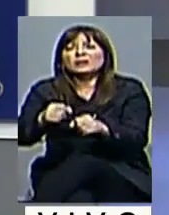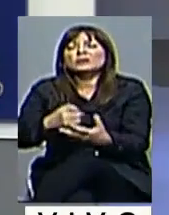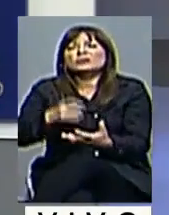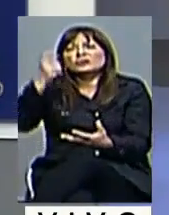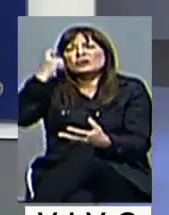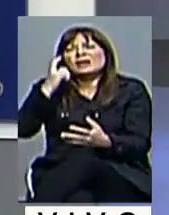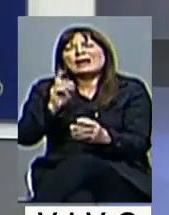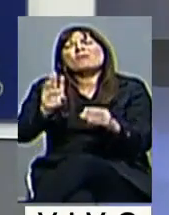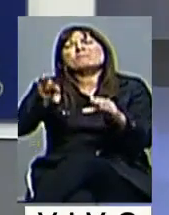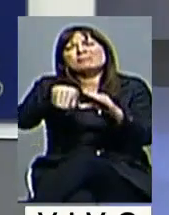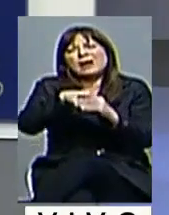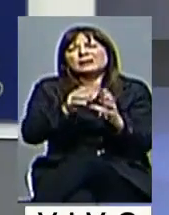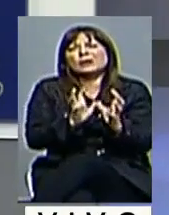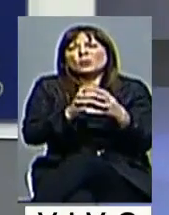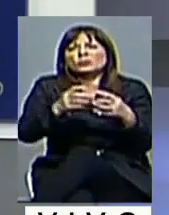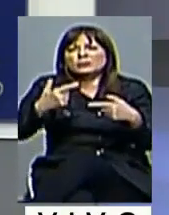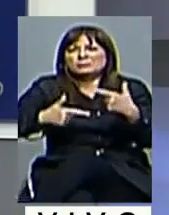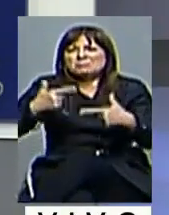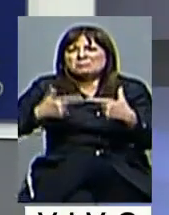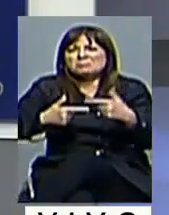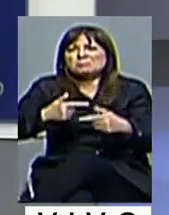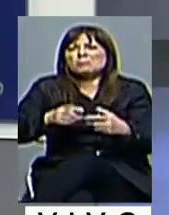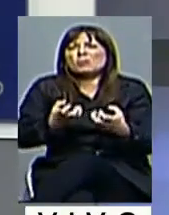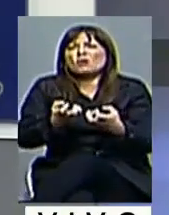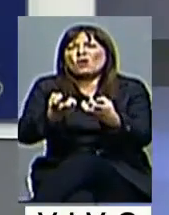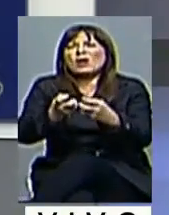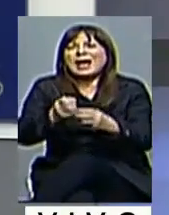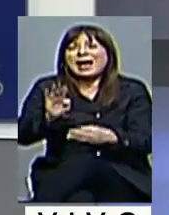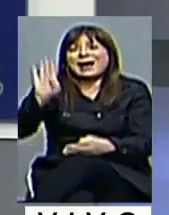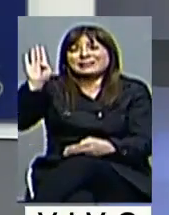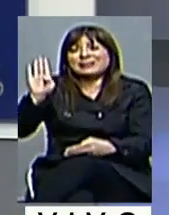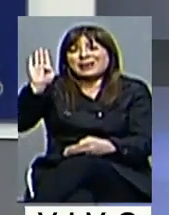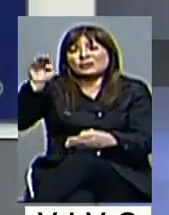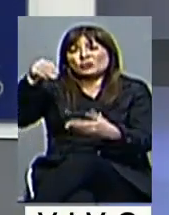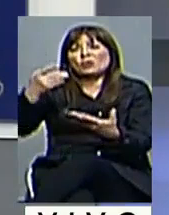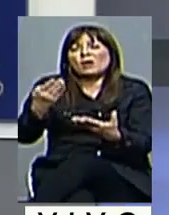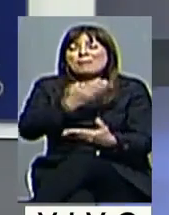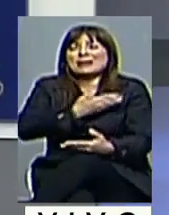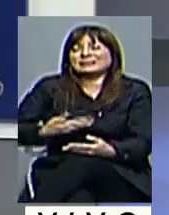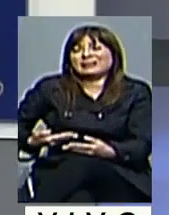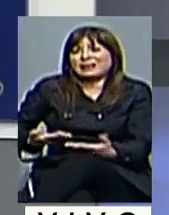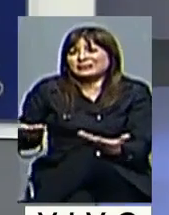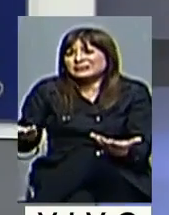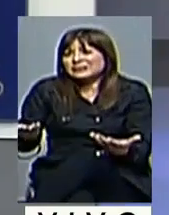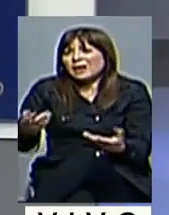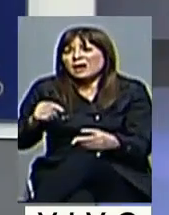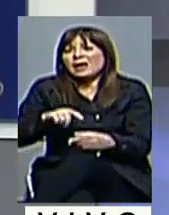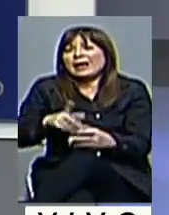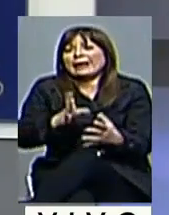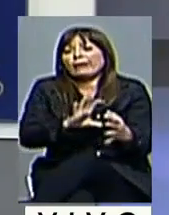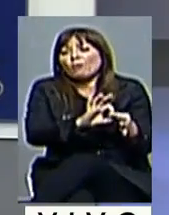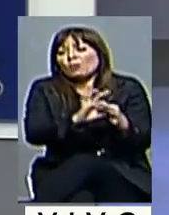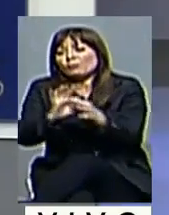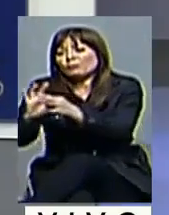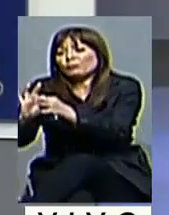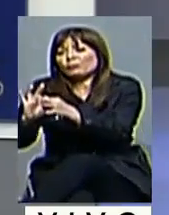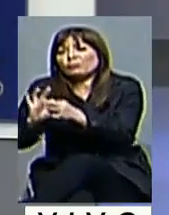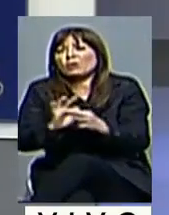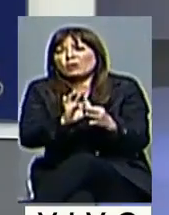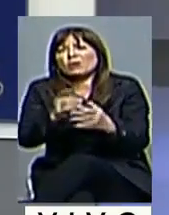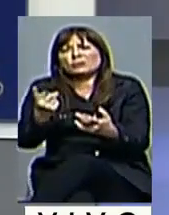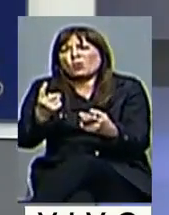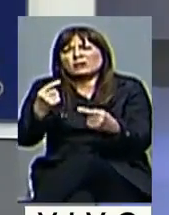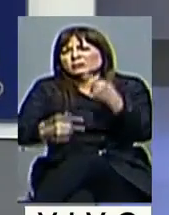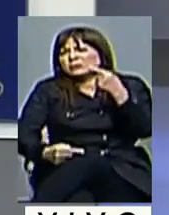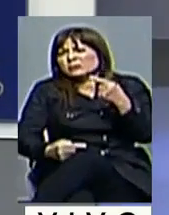hacen parte de un conglomerado político que lleva un candidato a la presidencia, por lo tanto hay sin duda material de unidad más que material de